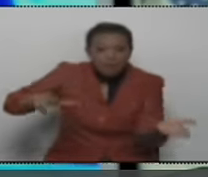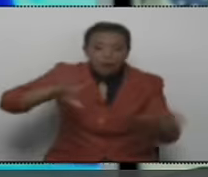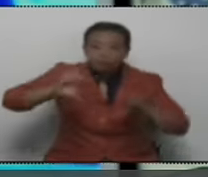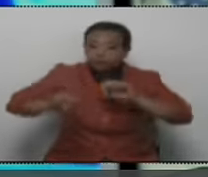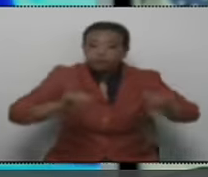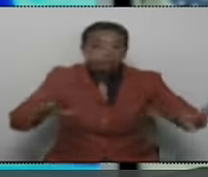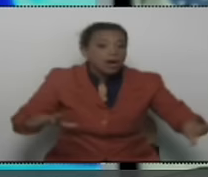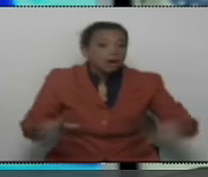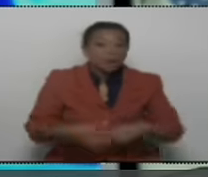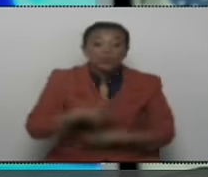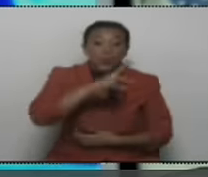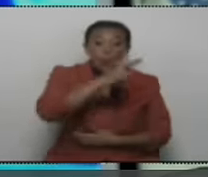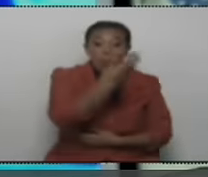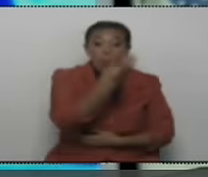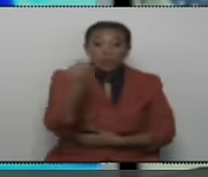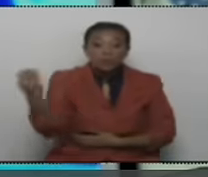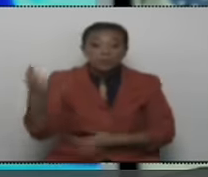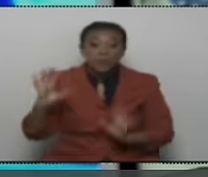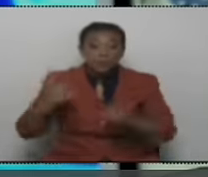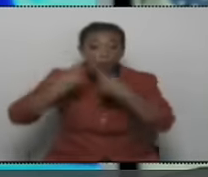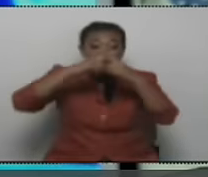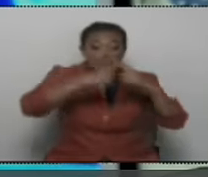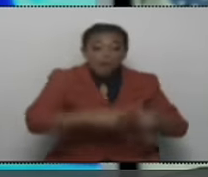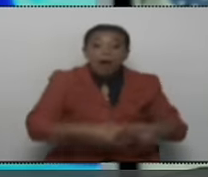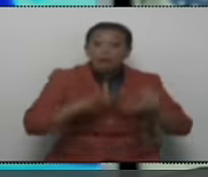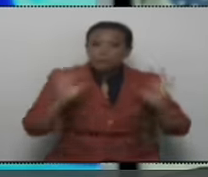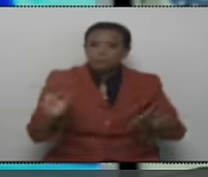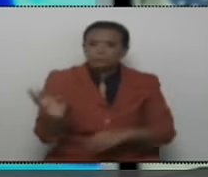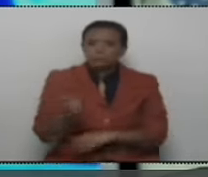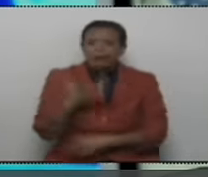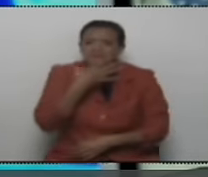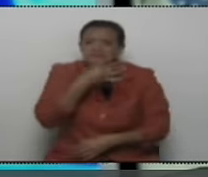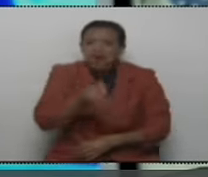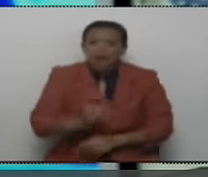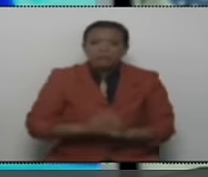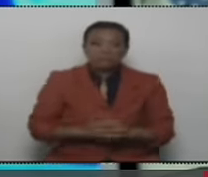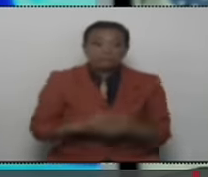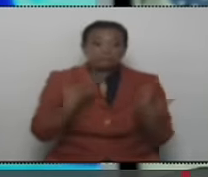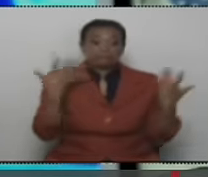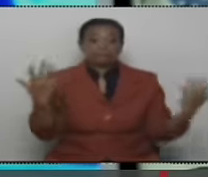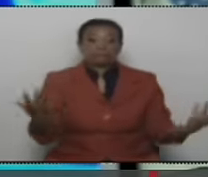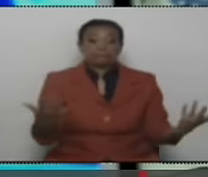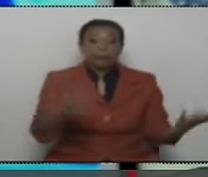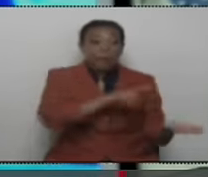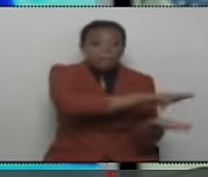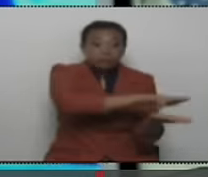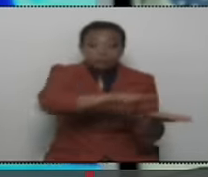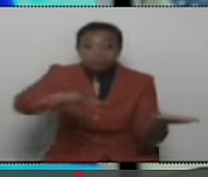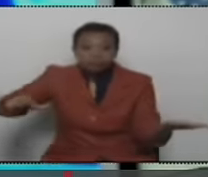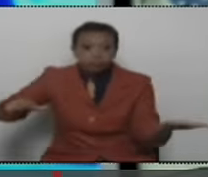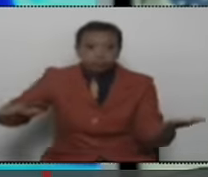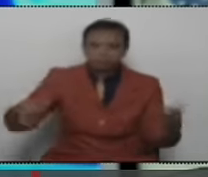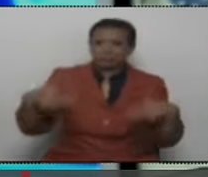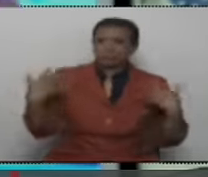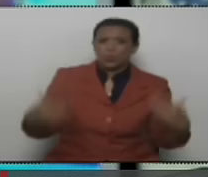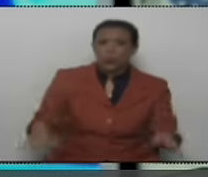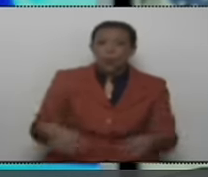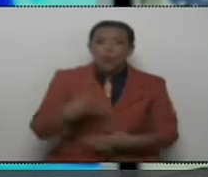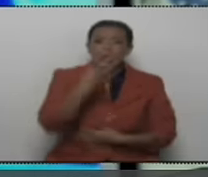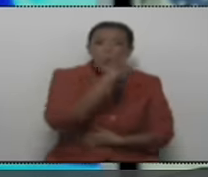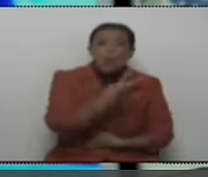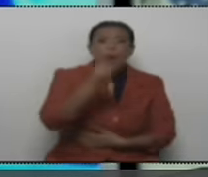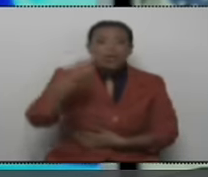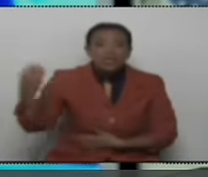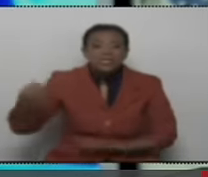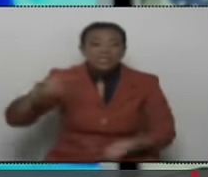Correcto. 400 fusiles, ellos lo pueden decir muy rápido, pueden ahora decir lo que les parezca, pero son